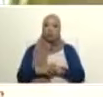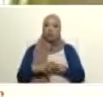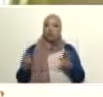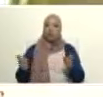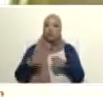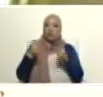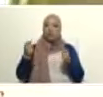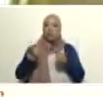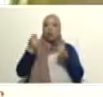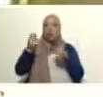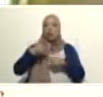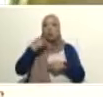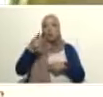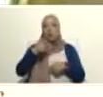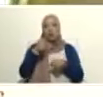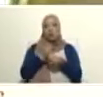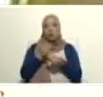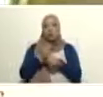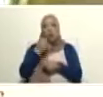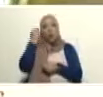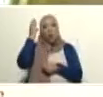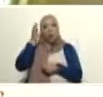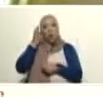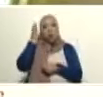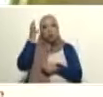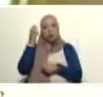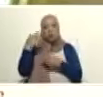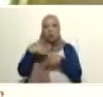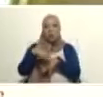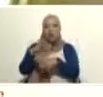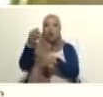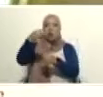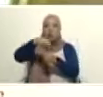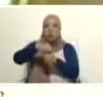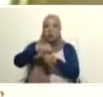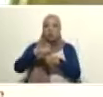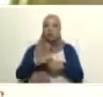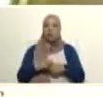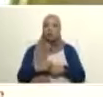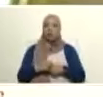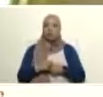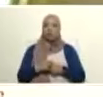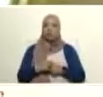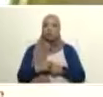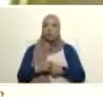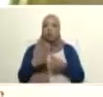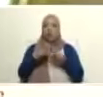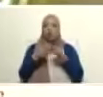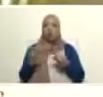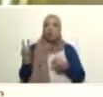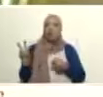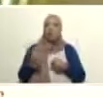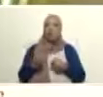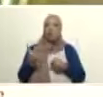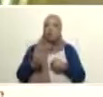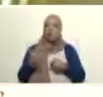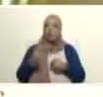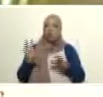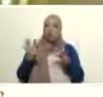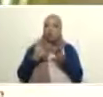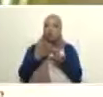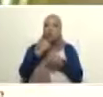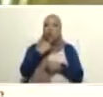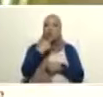campaña pedagógica, consciente, incluyente. Toda Venezuela en una sola